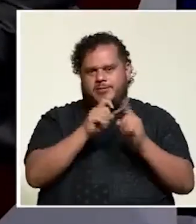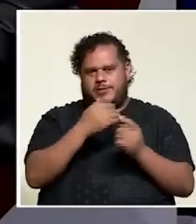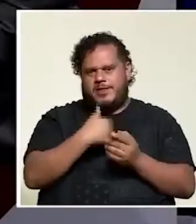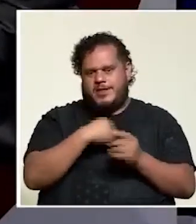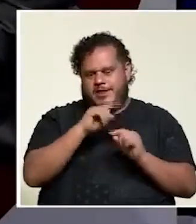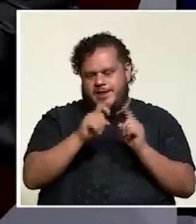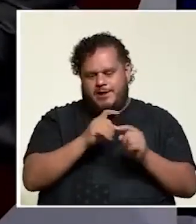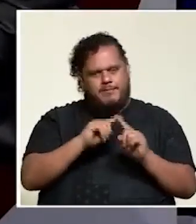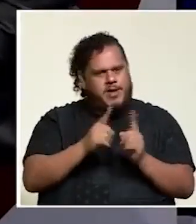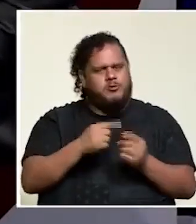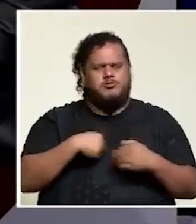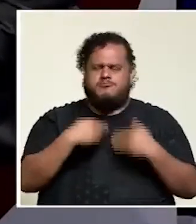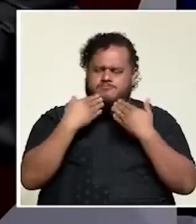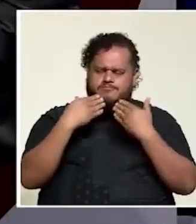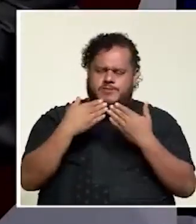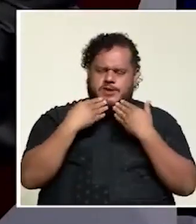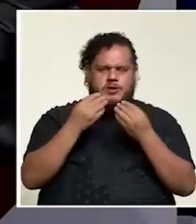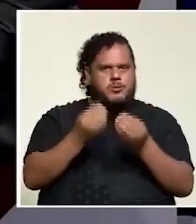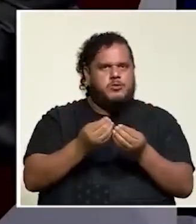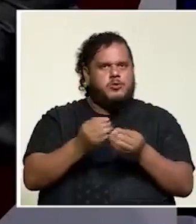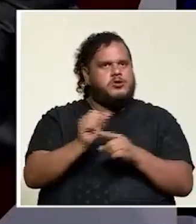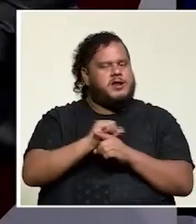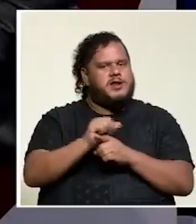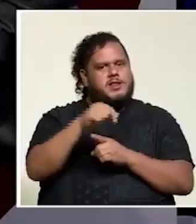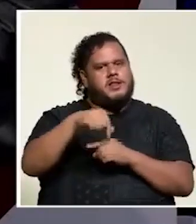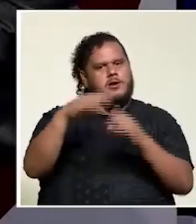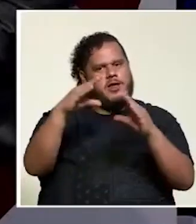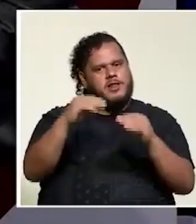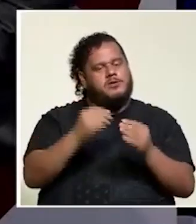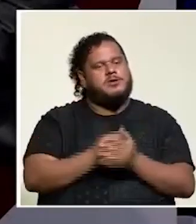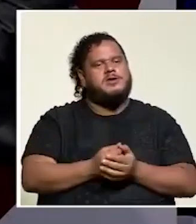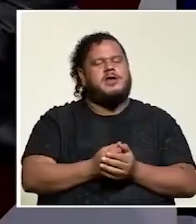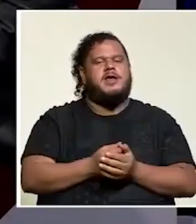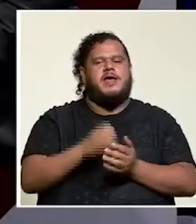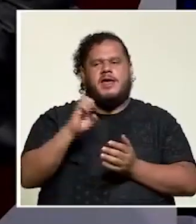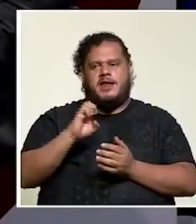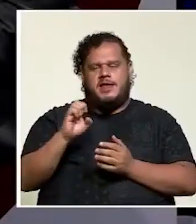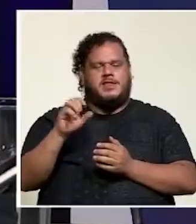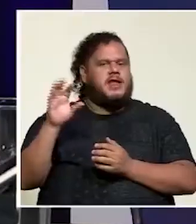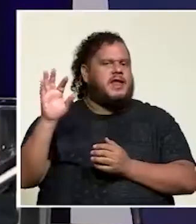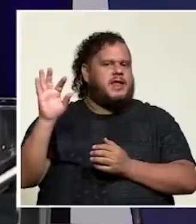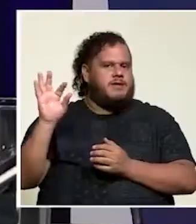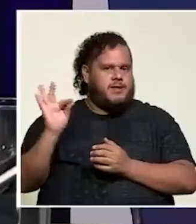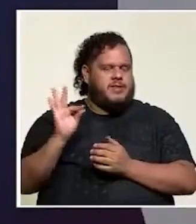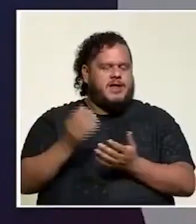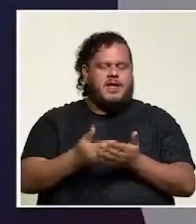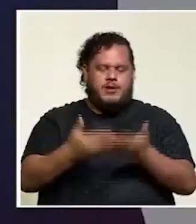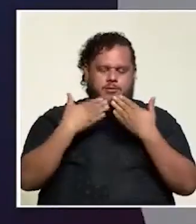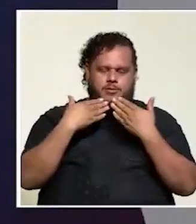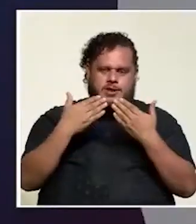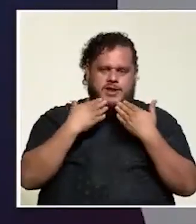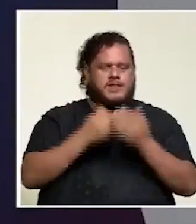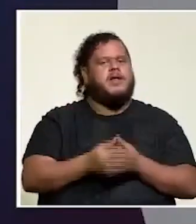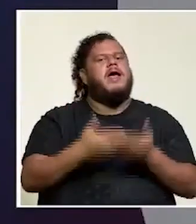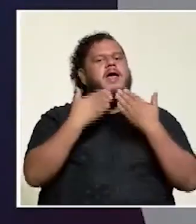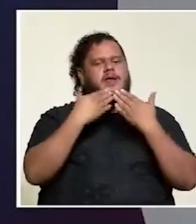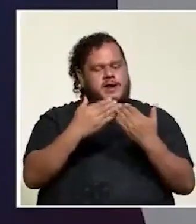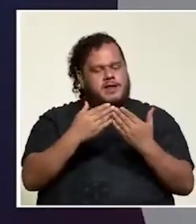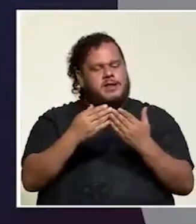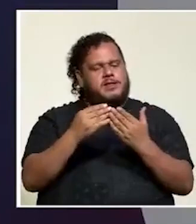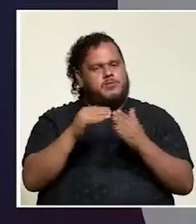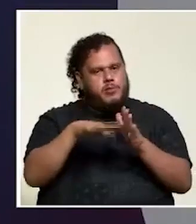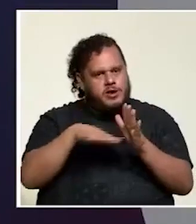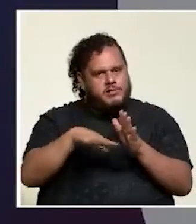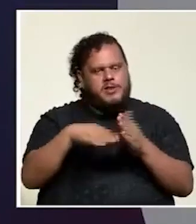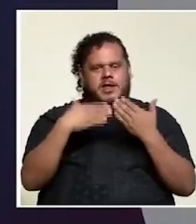el cuestionario, pero le agradezco muchísimo el ejercicio de esta noche. Don Eliezer Feinsack, muchas gracias. Muchas gracias, Vilma, por el espacio, y muchas gracias